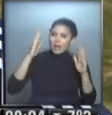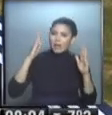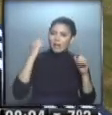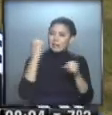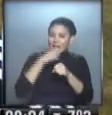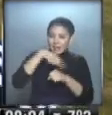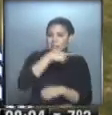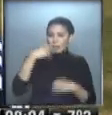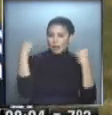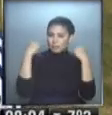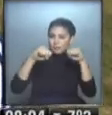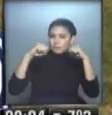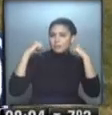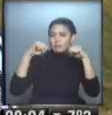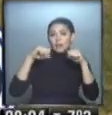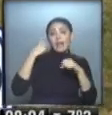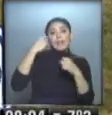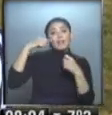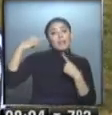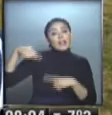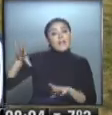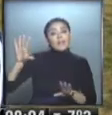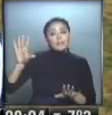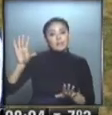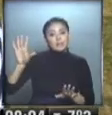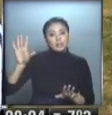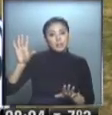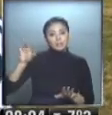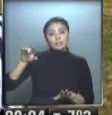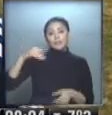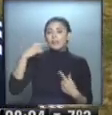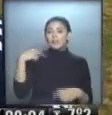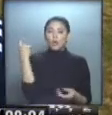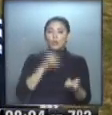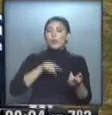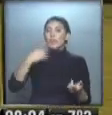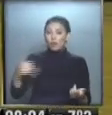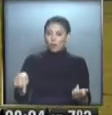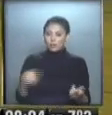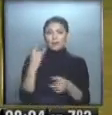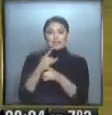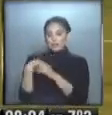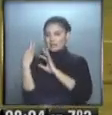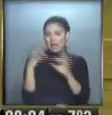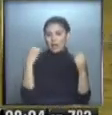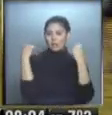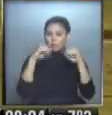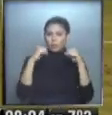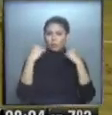trabajar bien esta semana, que va a ser un poquito diferente a lo habitual, a lo que estamos acostumbrados, pues siempre era llegar y